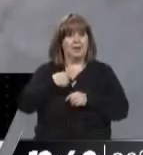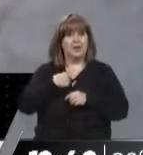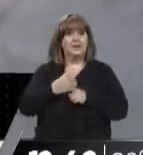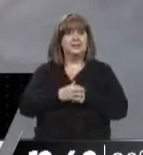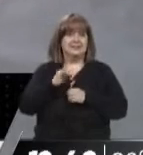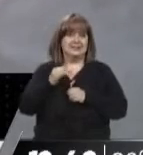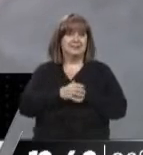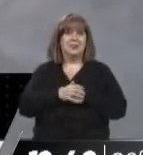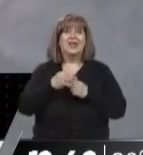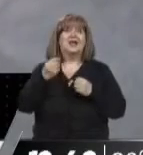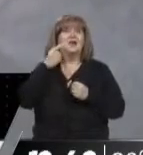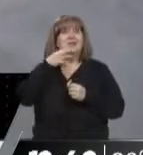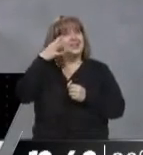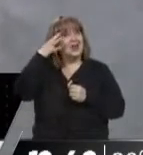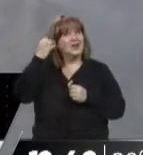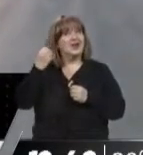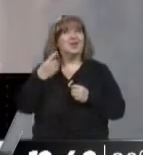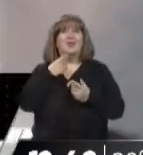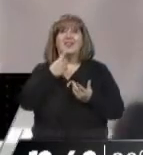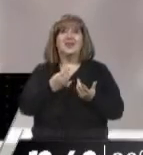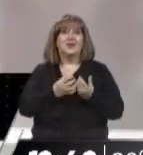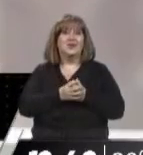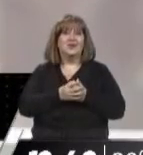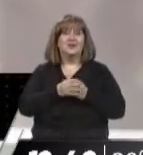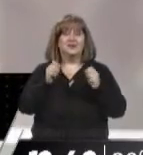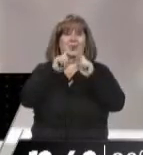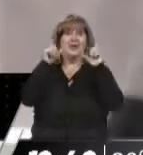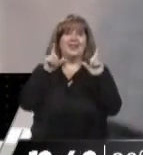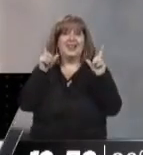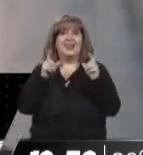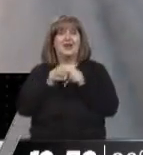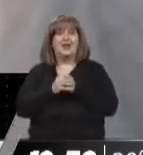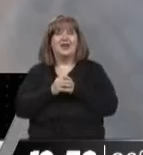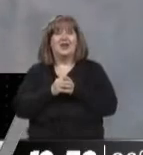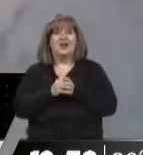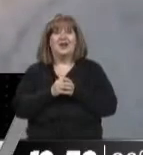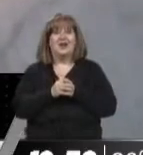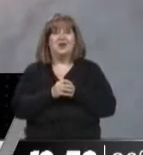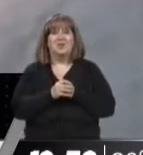¿Y cómo fue la propuesta? ¿Cómo te dijo? ¿Te sorprendió eso o ya veían que eres?